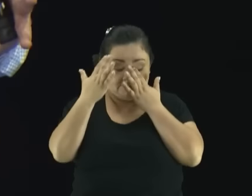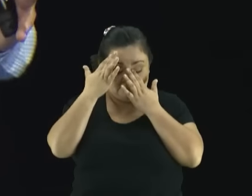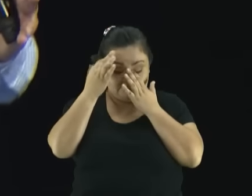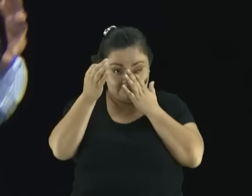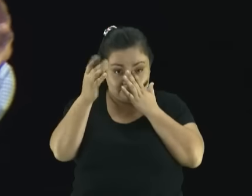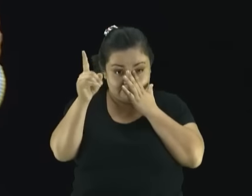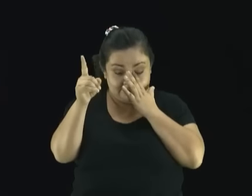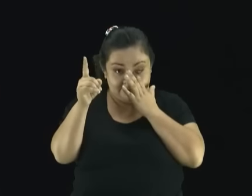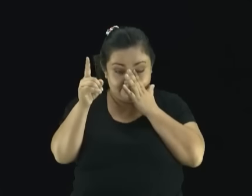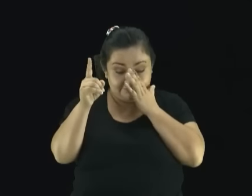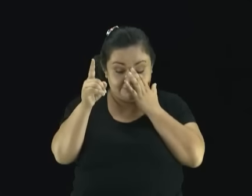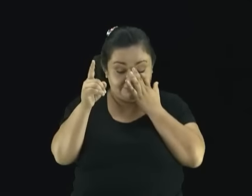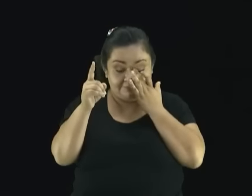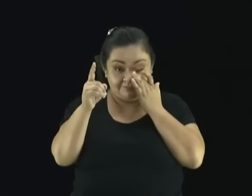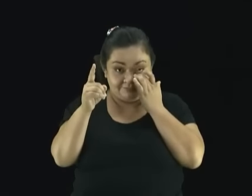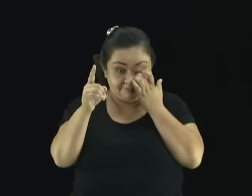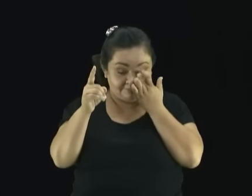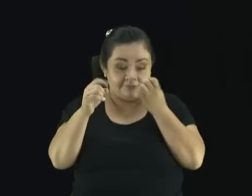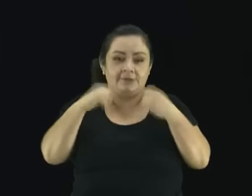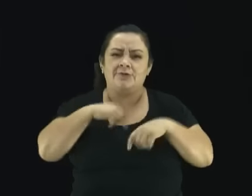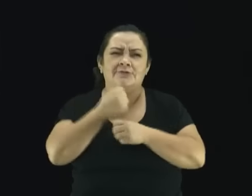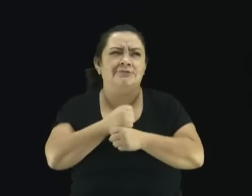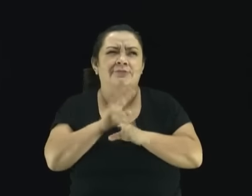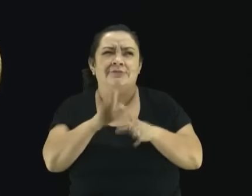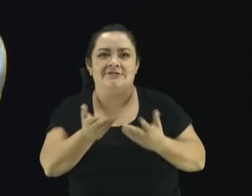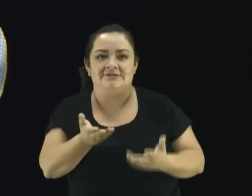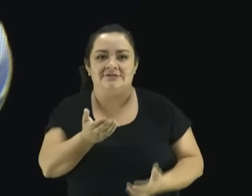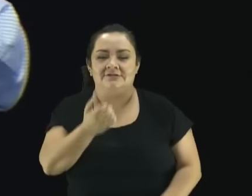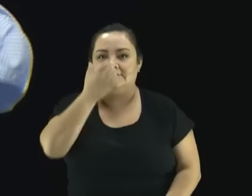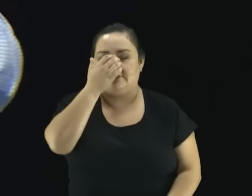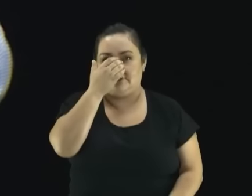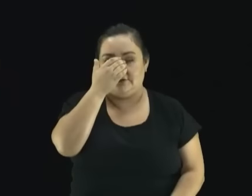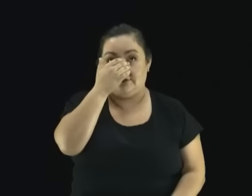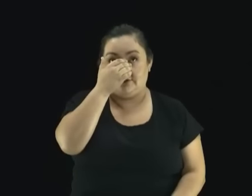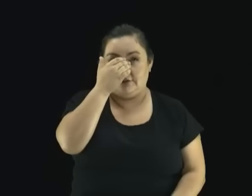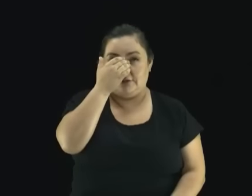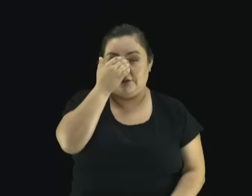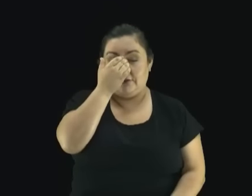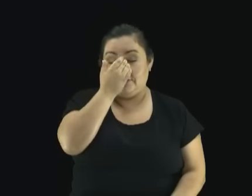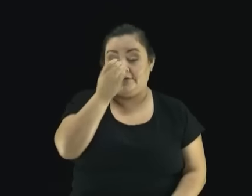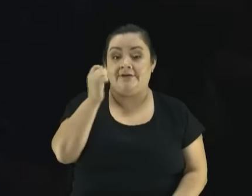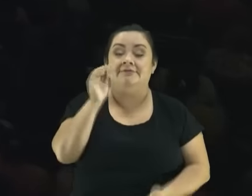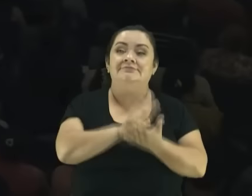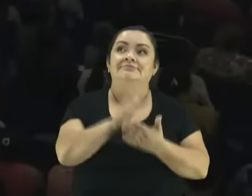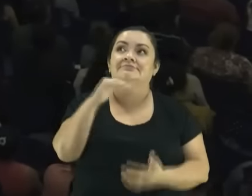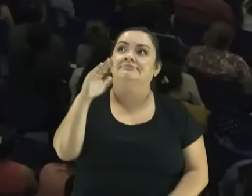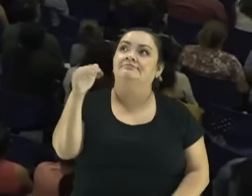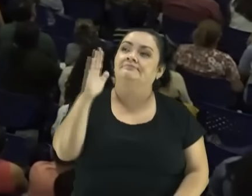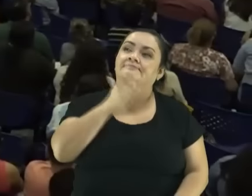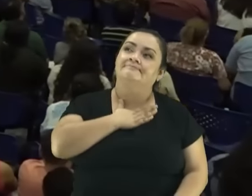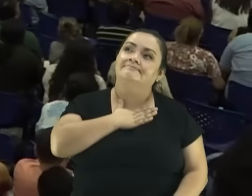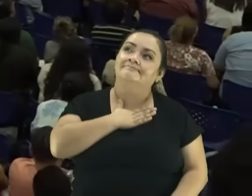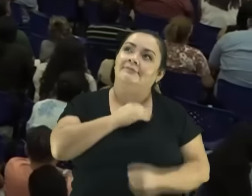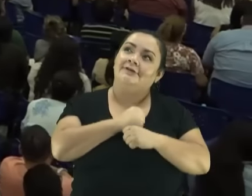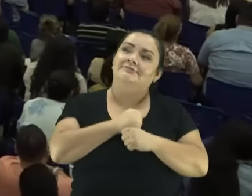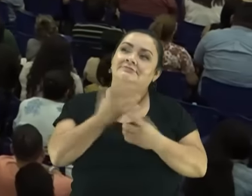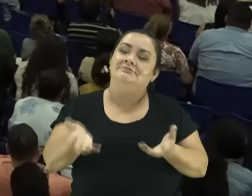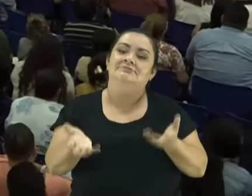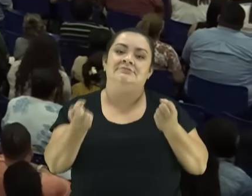Y quién me puede asegurar eso no me voy a extender más el espíritu da testimonio a nuestro espíritu dice la palabra del Señor de esa convicción de ser